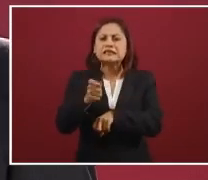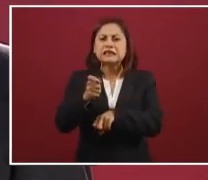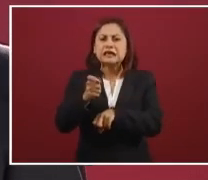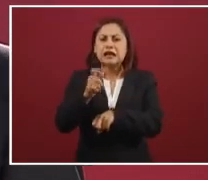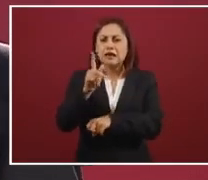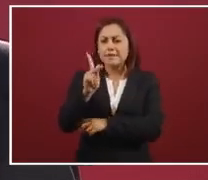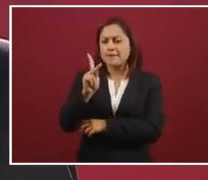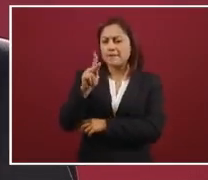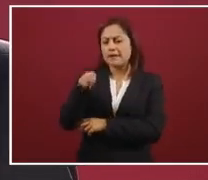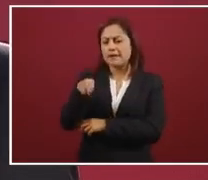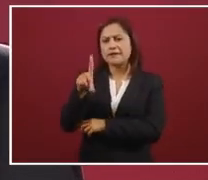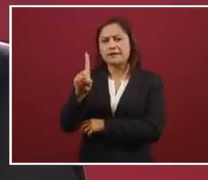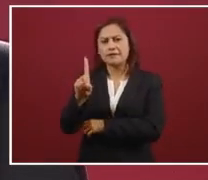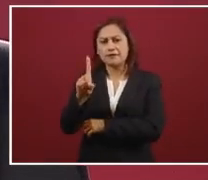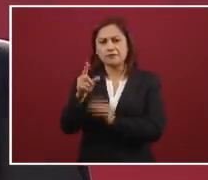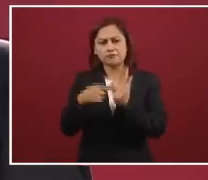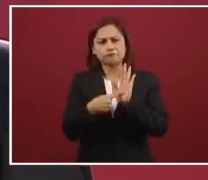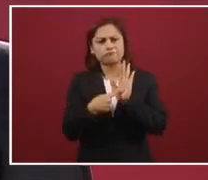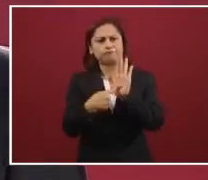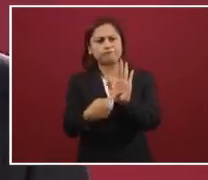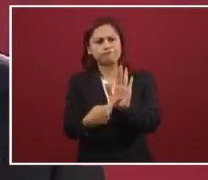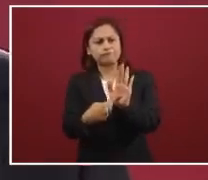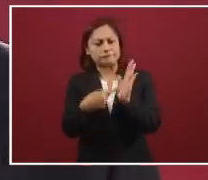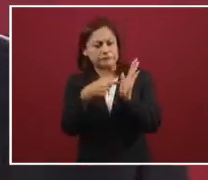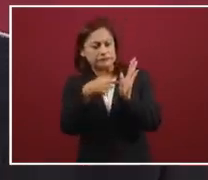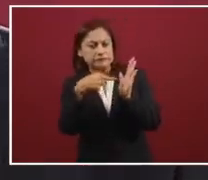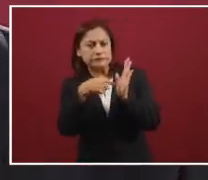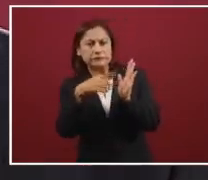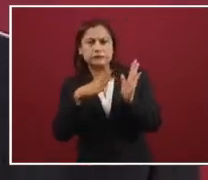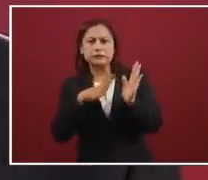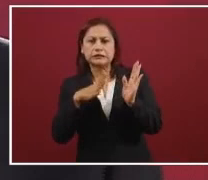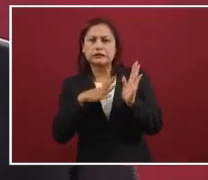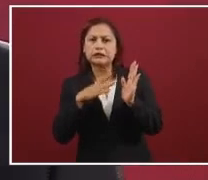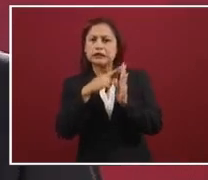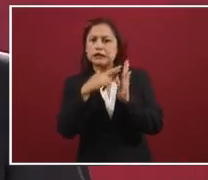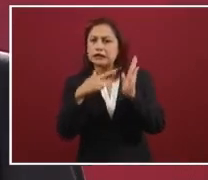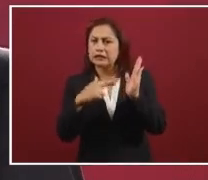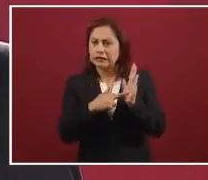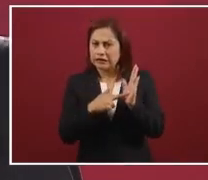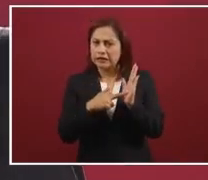porque ahí están los lineamientos, como dirían los tecnócratas,